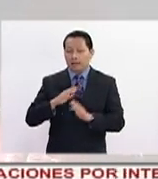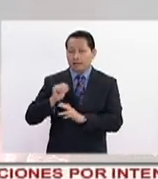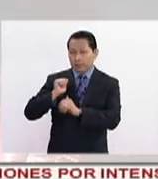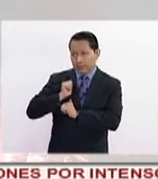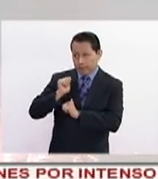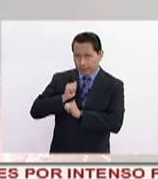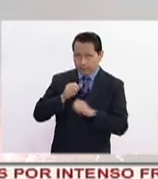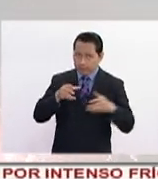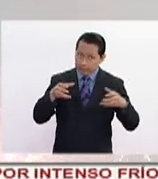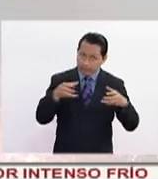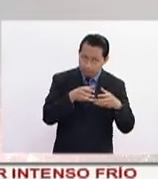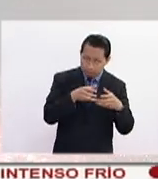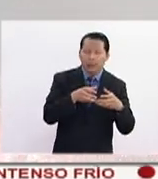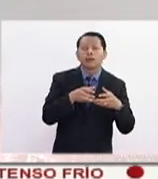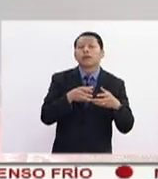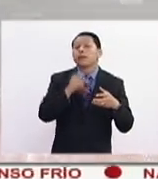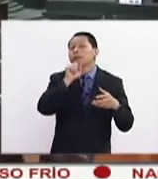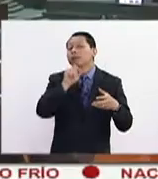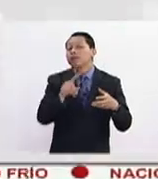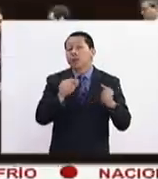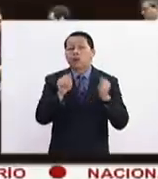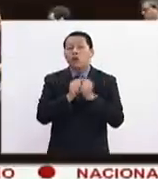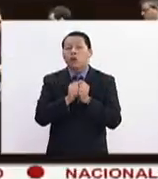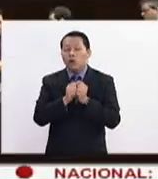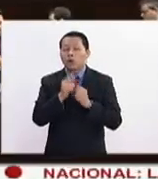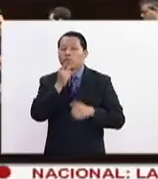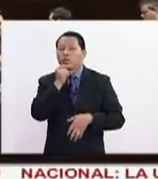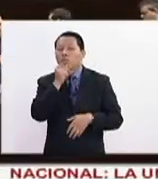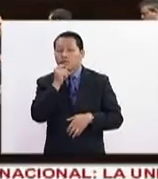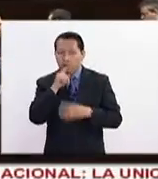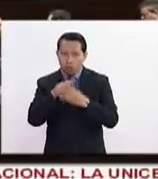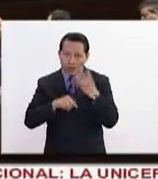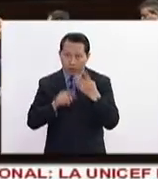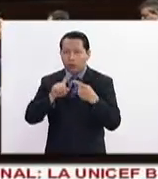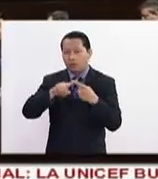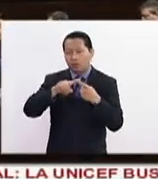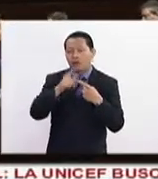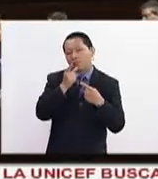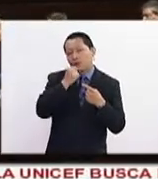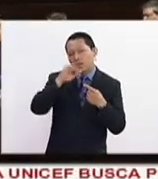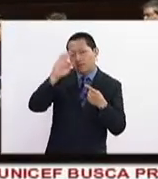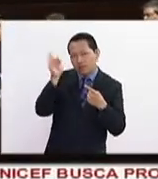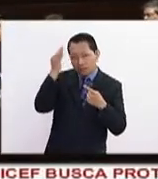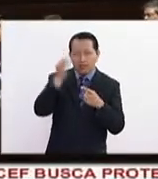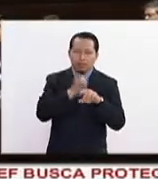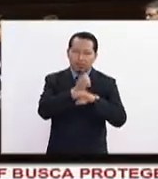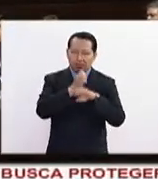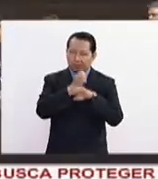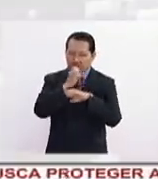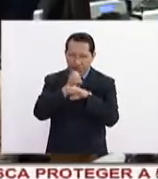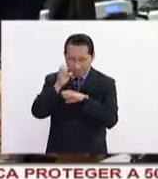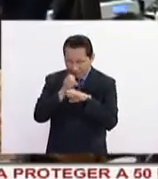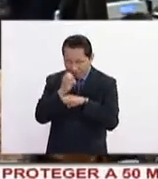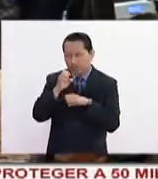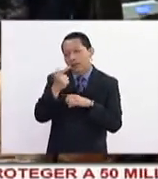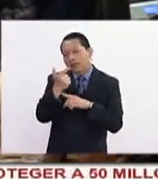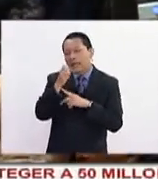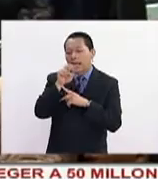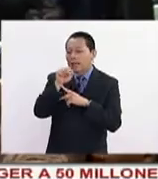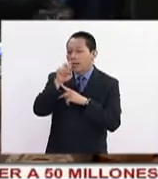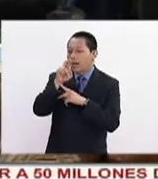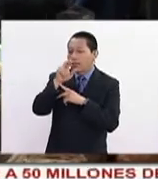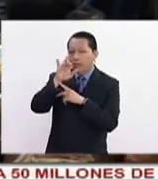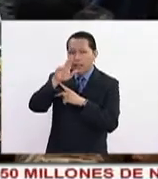Armadas con las otras policías, me refiero a la Policía Federal, en algunos estados con la Gendarmería. Habrá